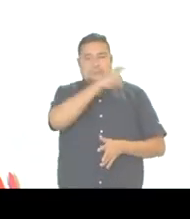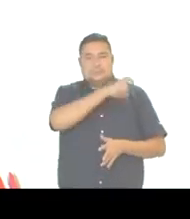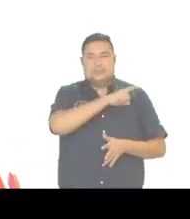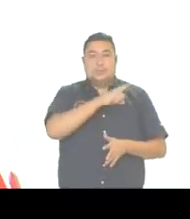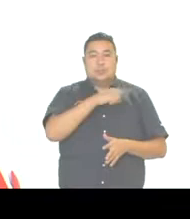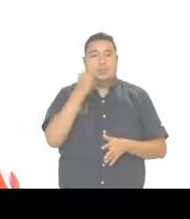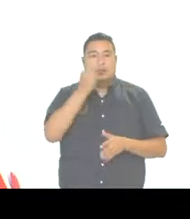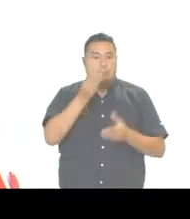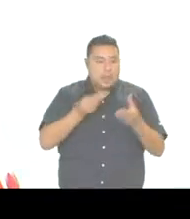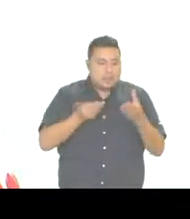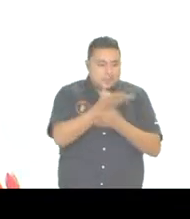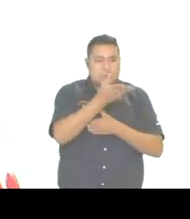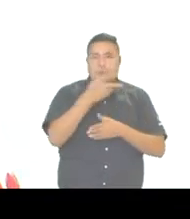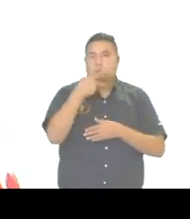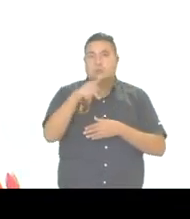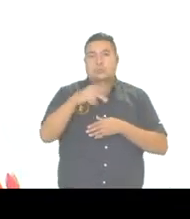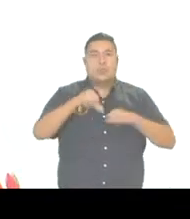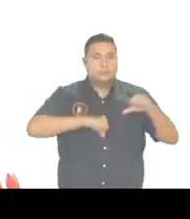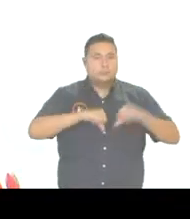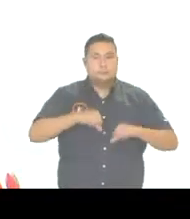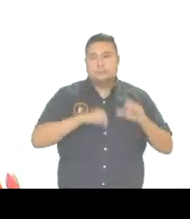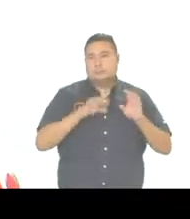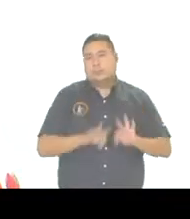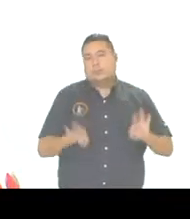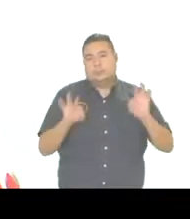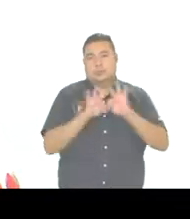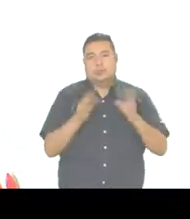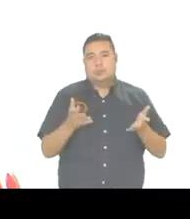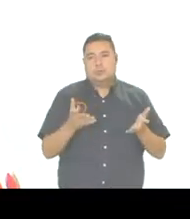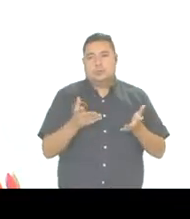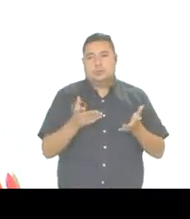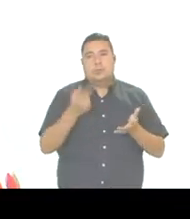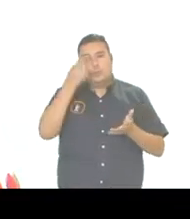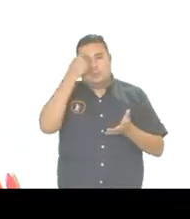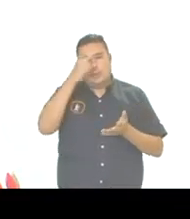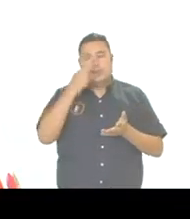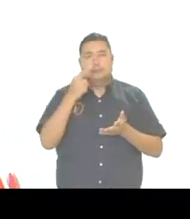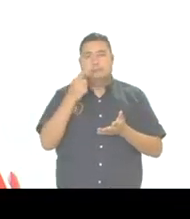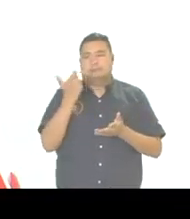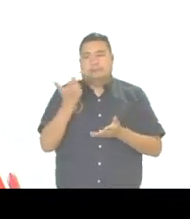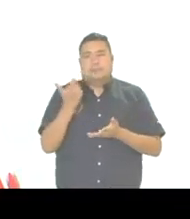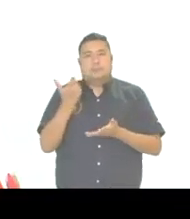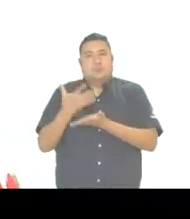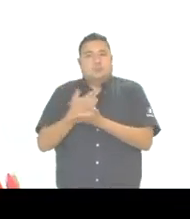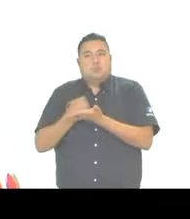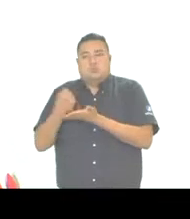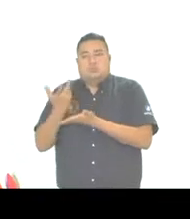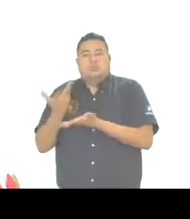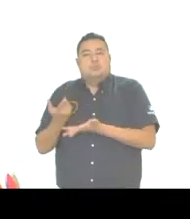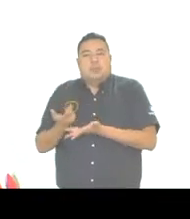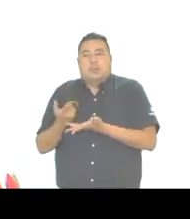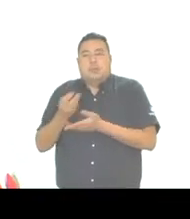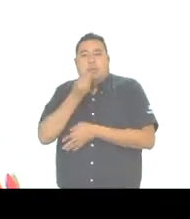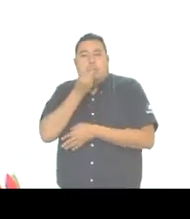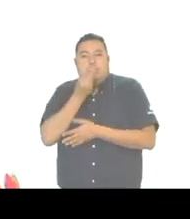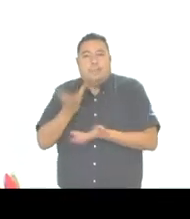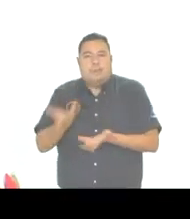porque si no salen a hacer sus actividades, pues no hay que llevar de comer a la mesa.